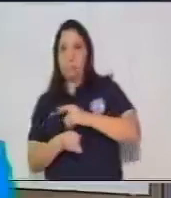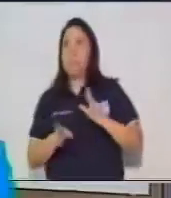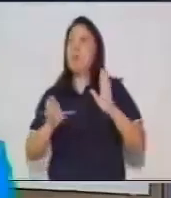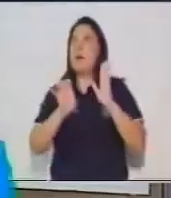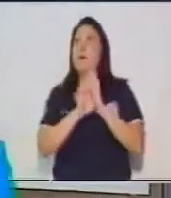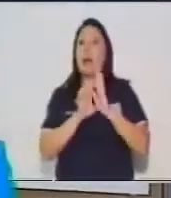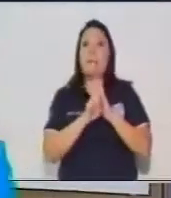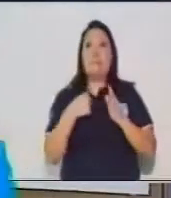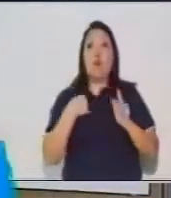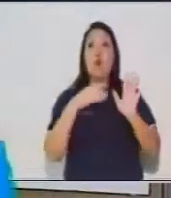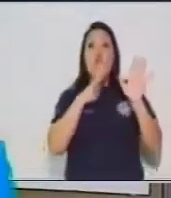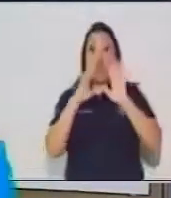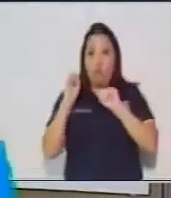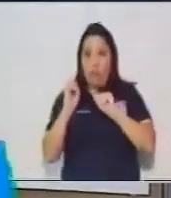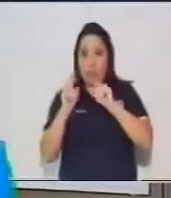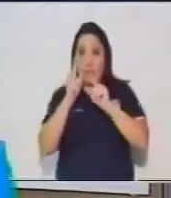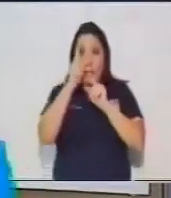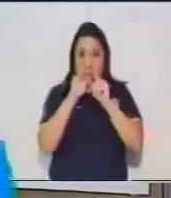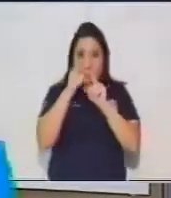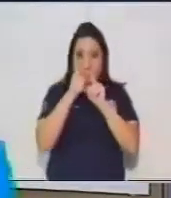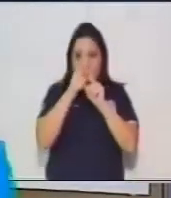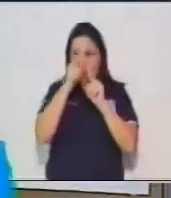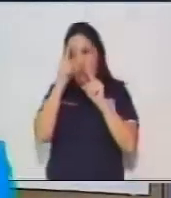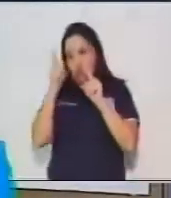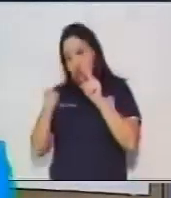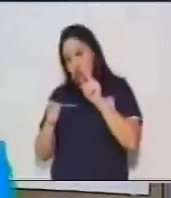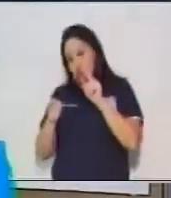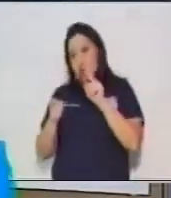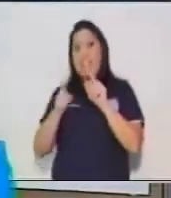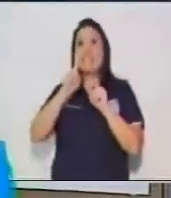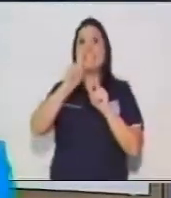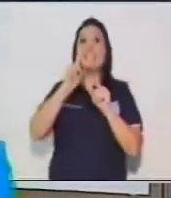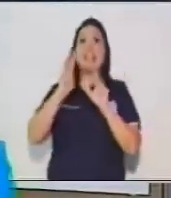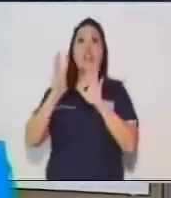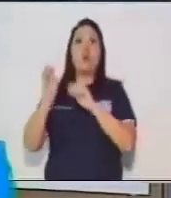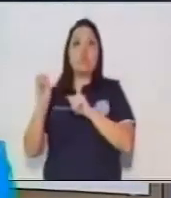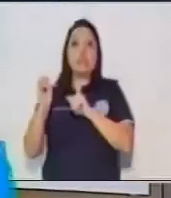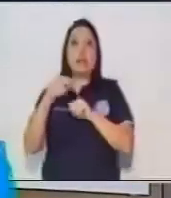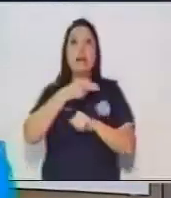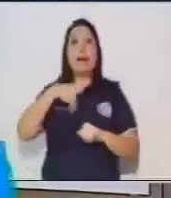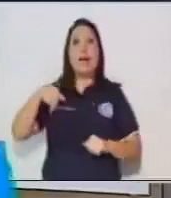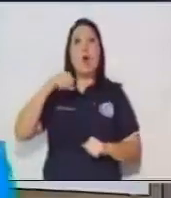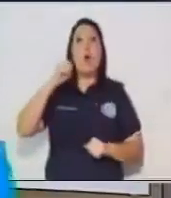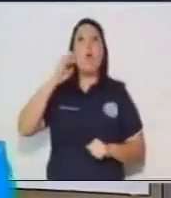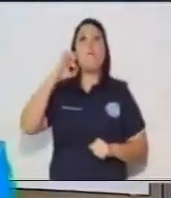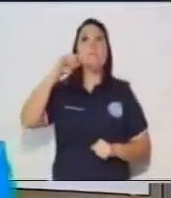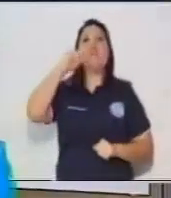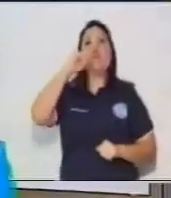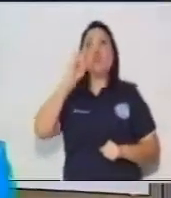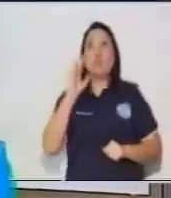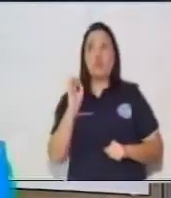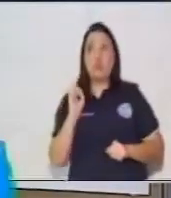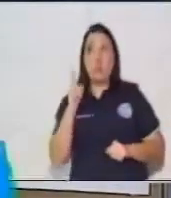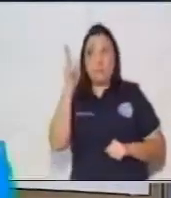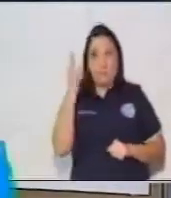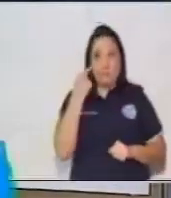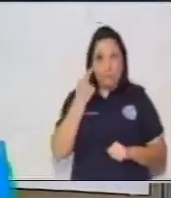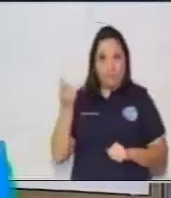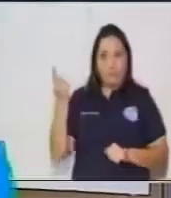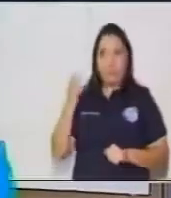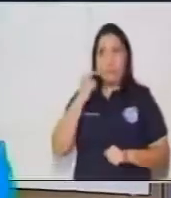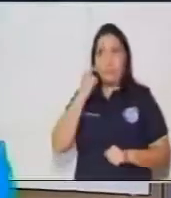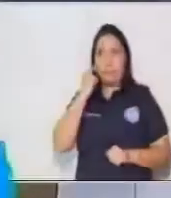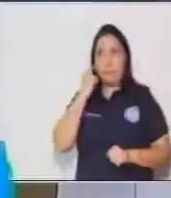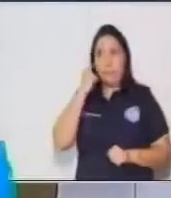entre 90 y 180, se le llama ángulo obtuso. Entonces, de acá para acá, o sea,